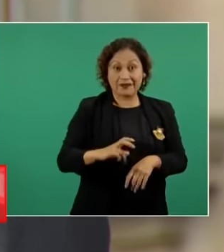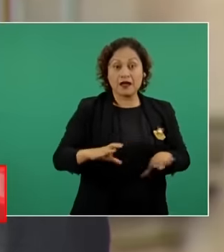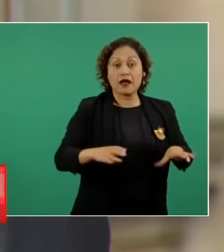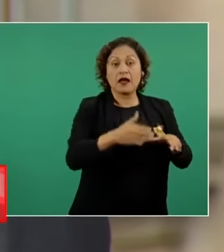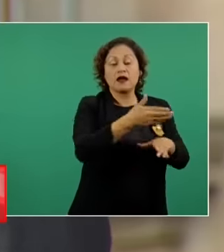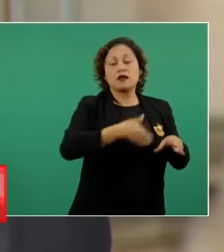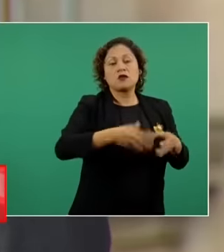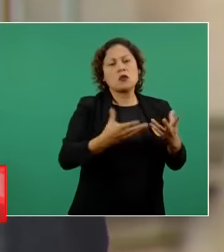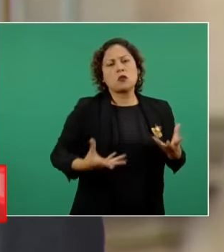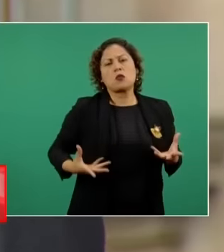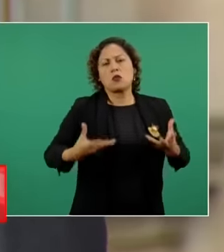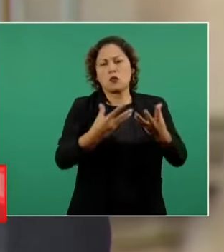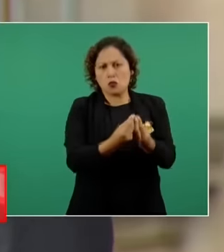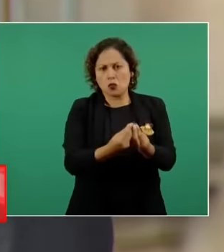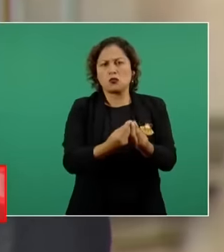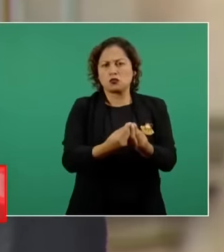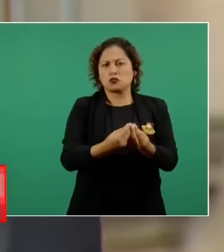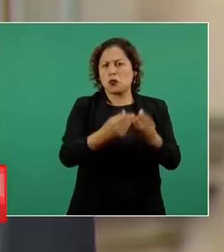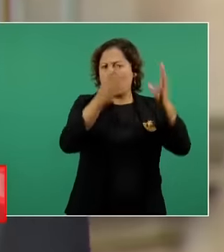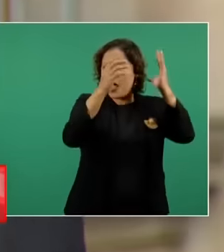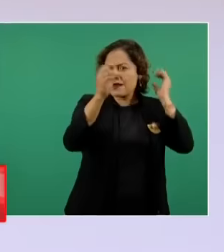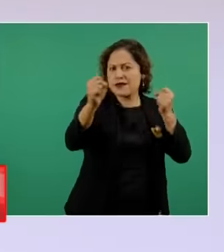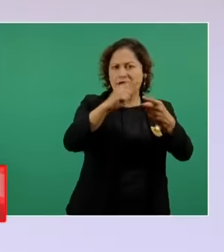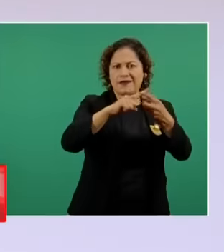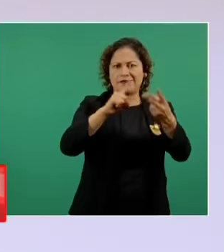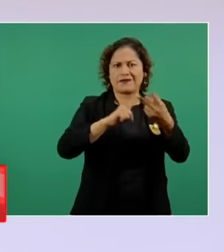con Allende, Aldama,